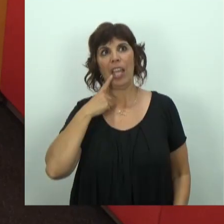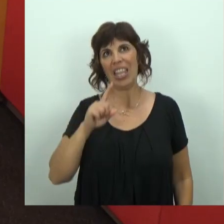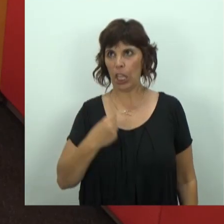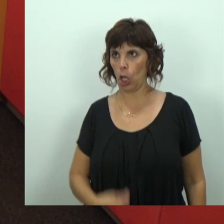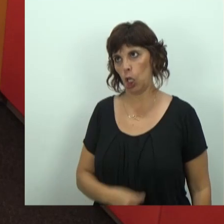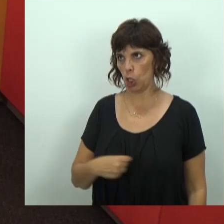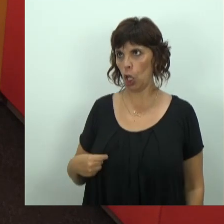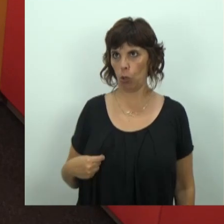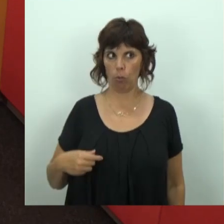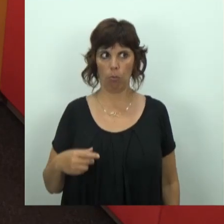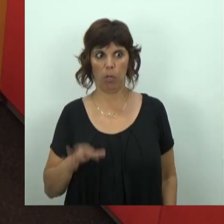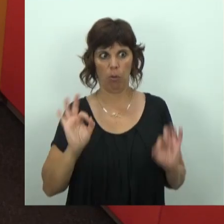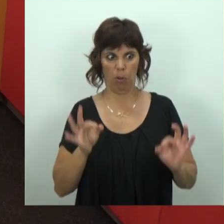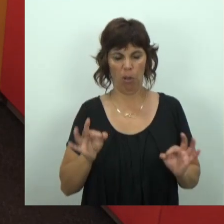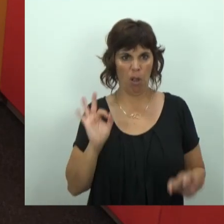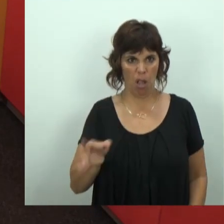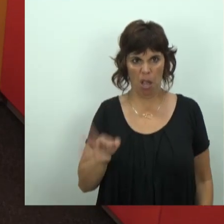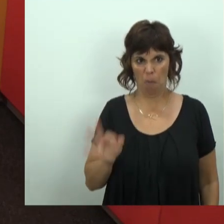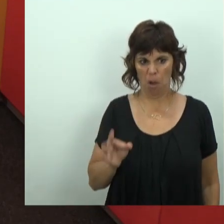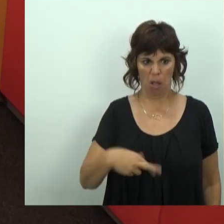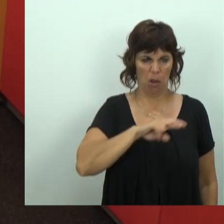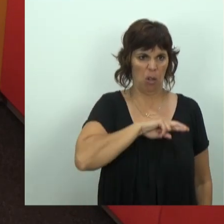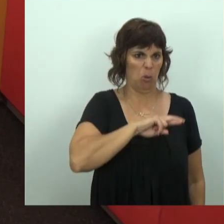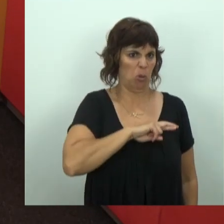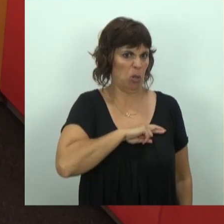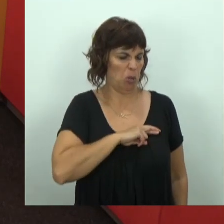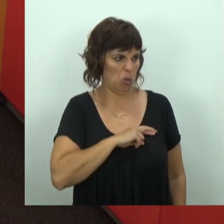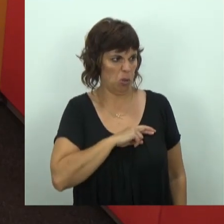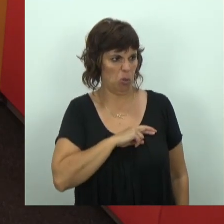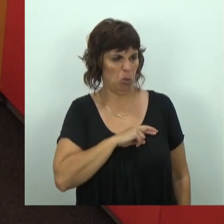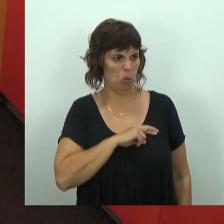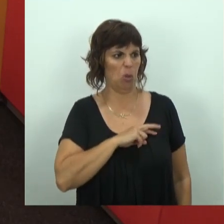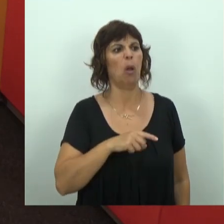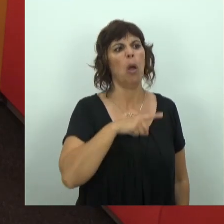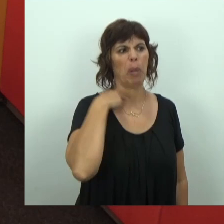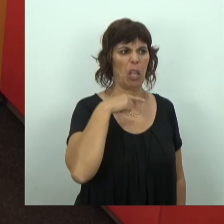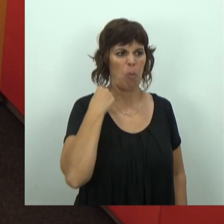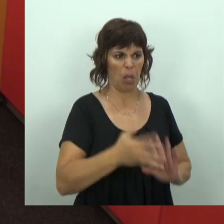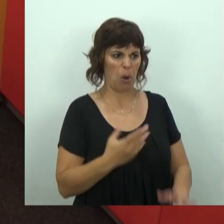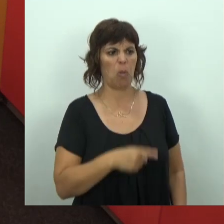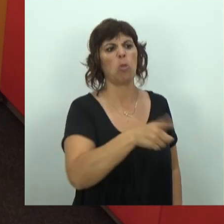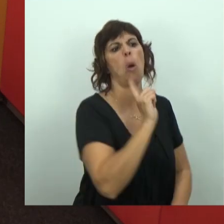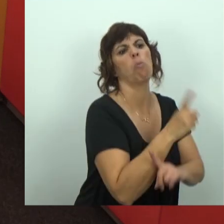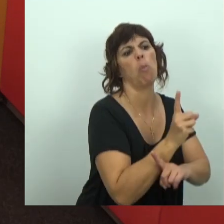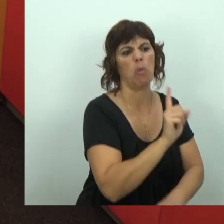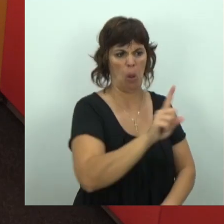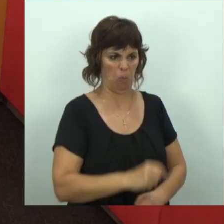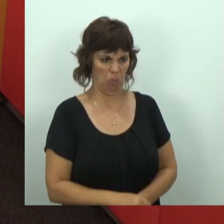son cristianos, que siempre están hablando del pecado. Esto no está permitido y esto no está permitido.